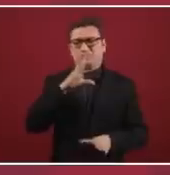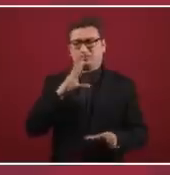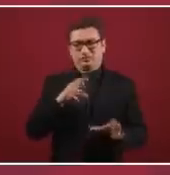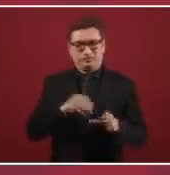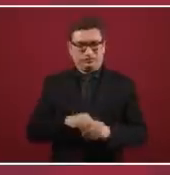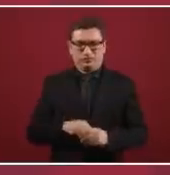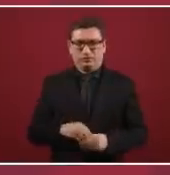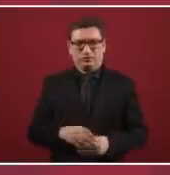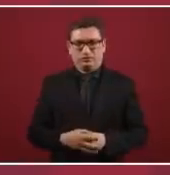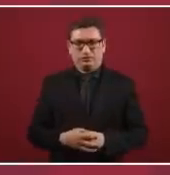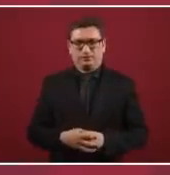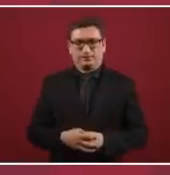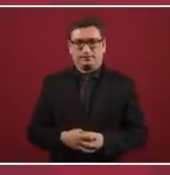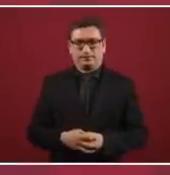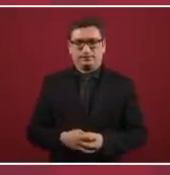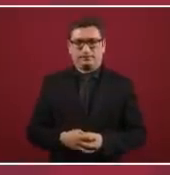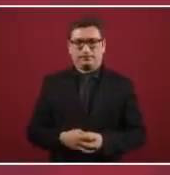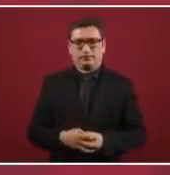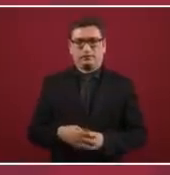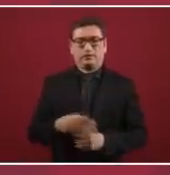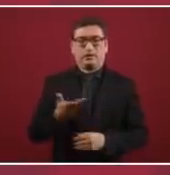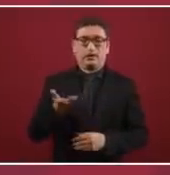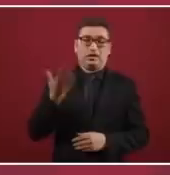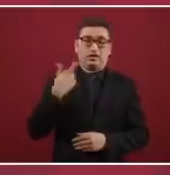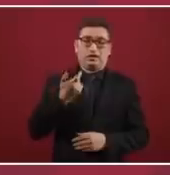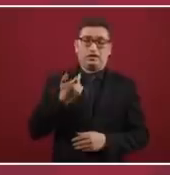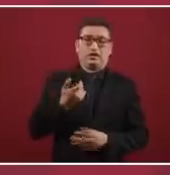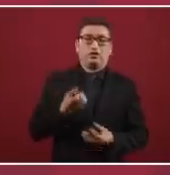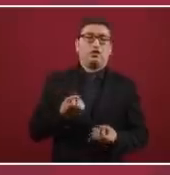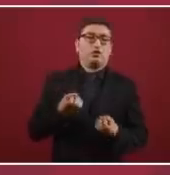de cuánto costó